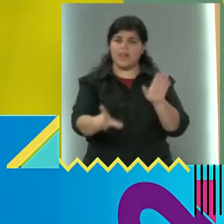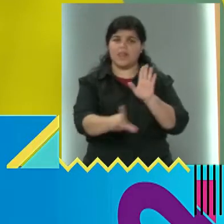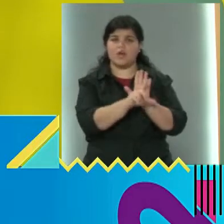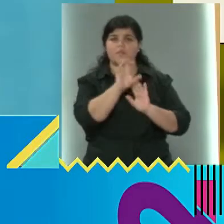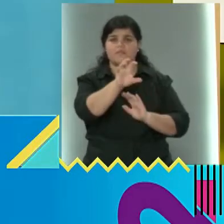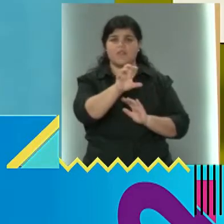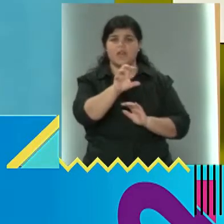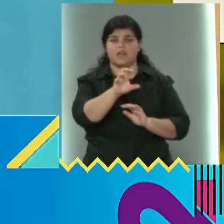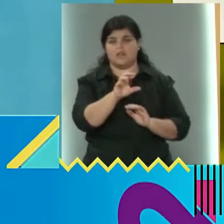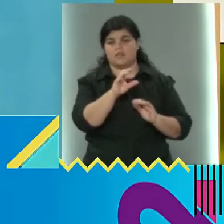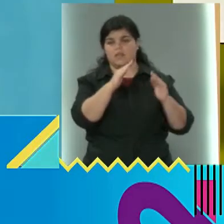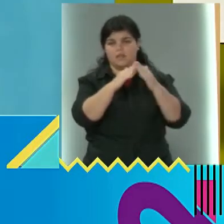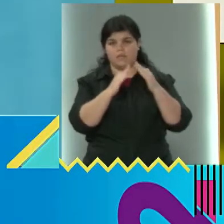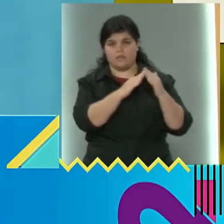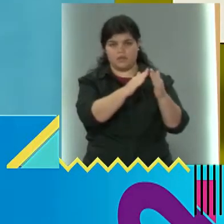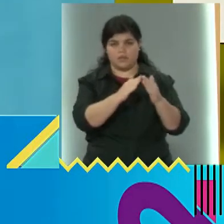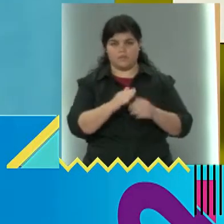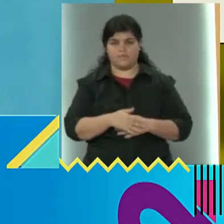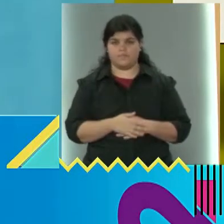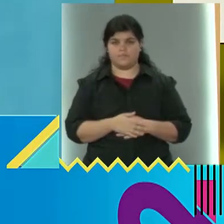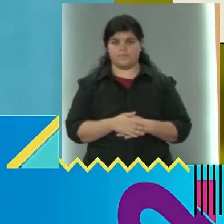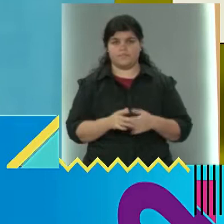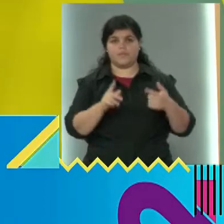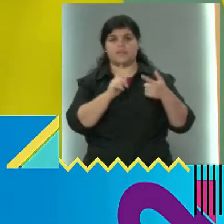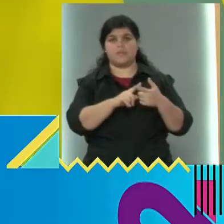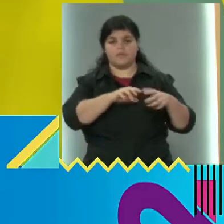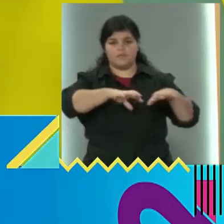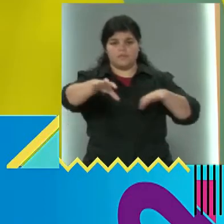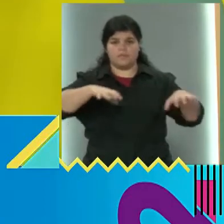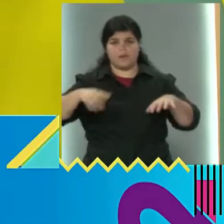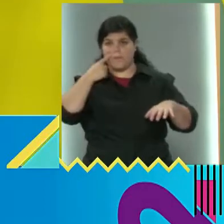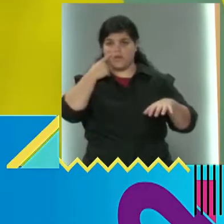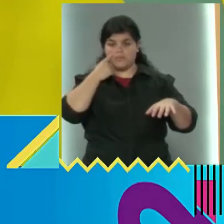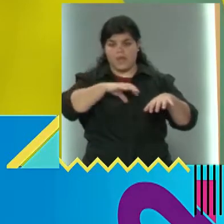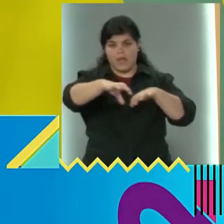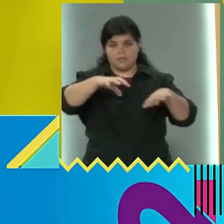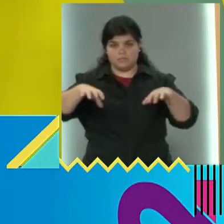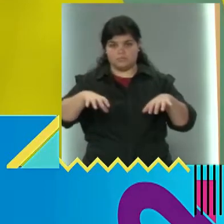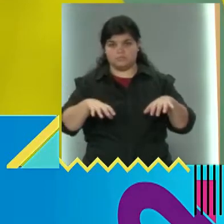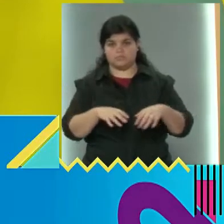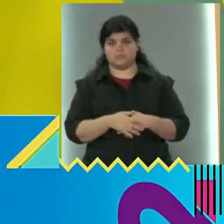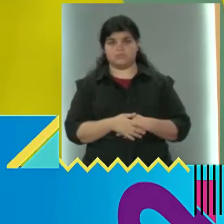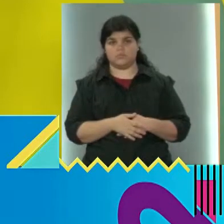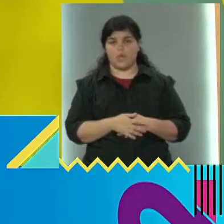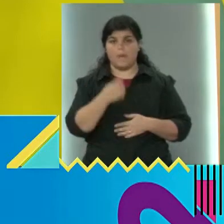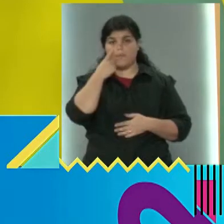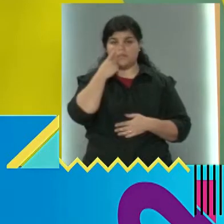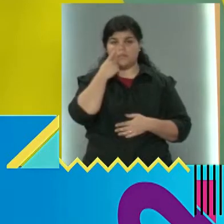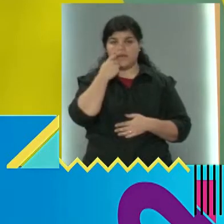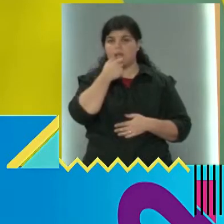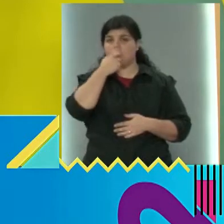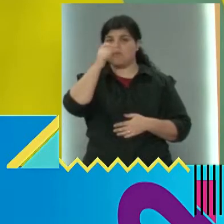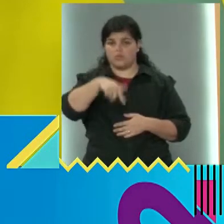Bien, ley provincial de vivienda. De descentralización a los municipios. Bien. Los municipios de la provincia de Mendoza